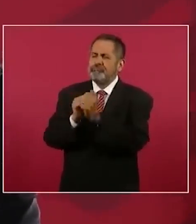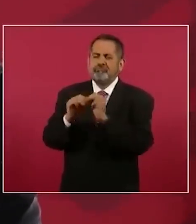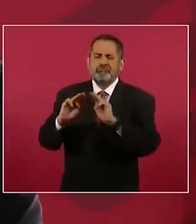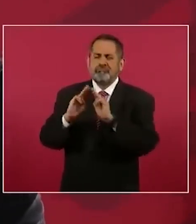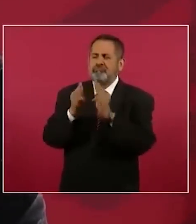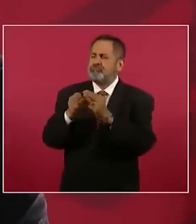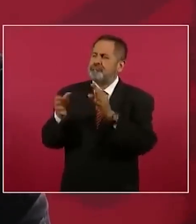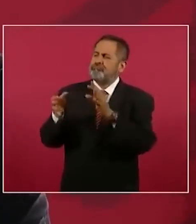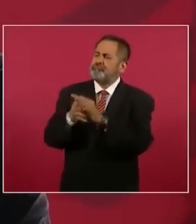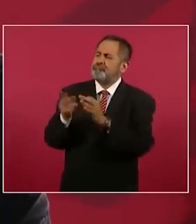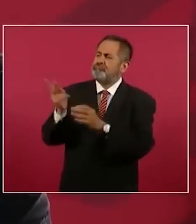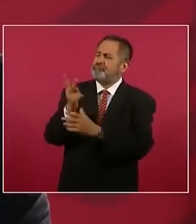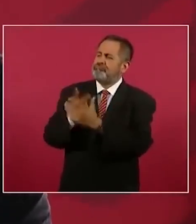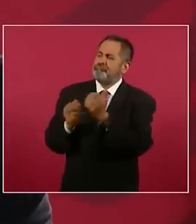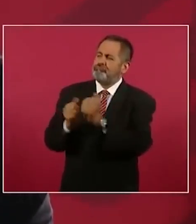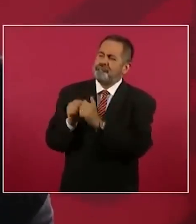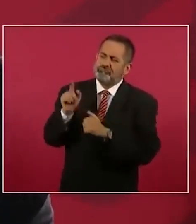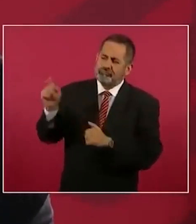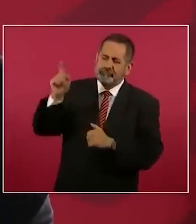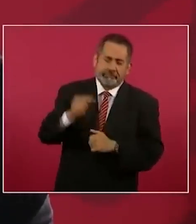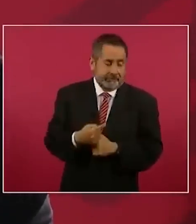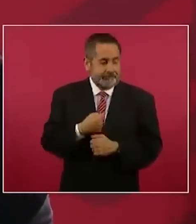el narcotráfico.